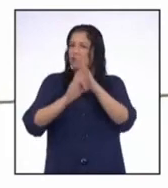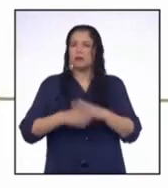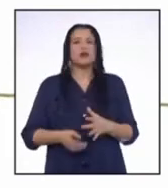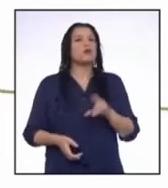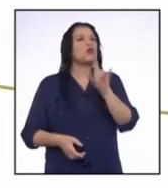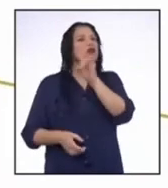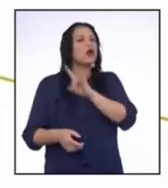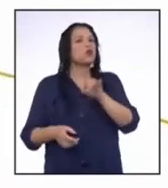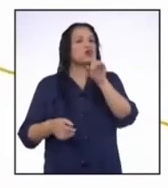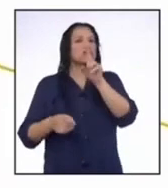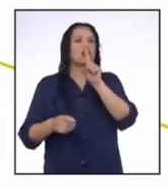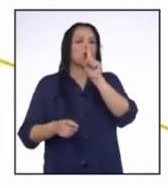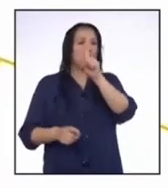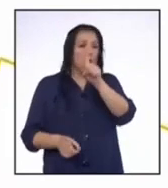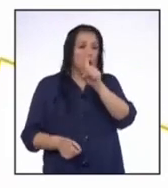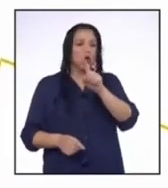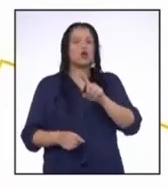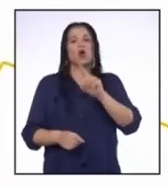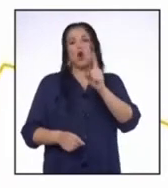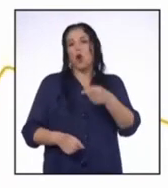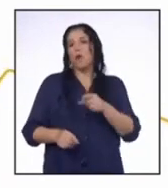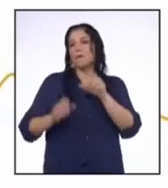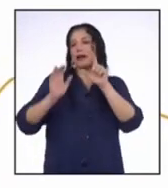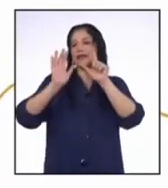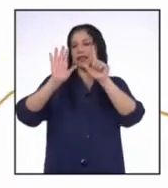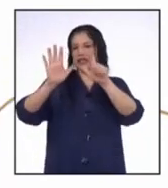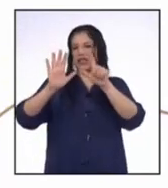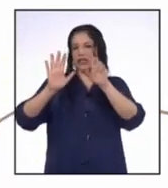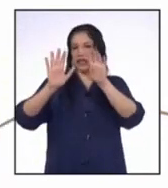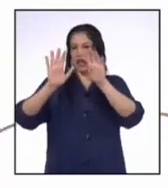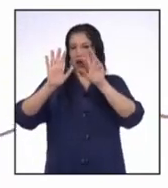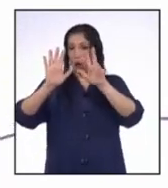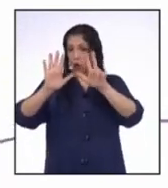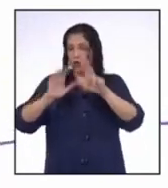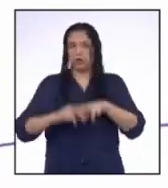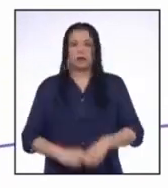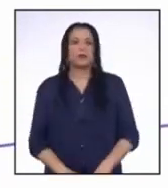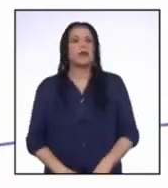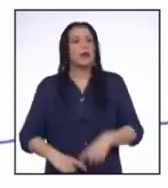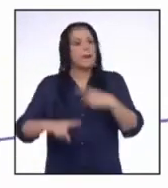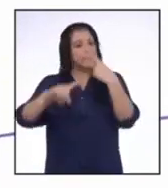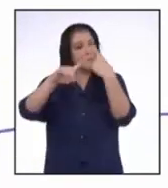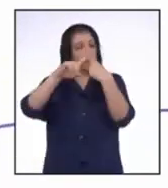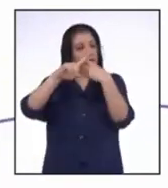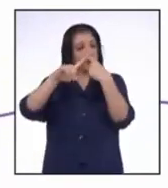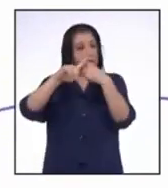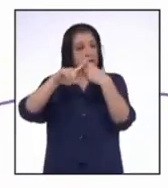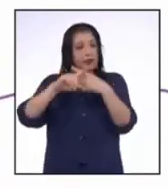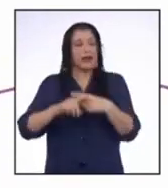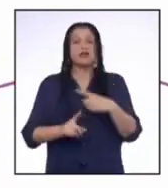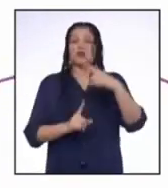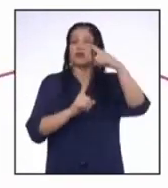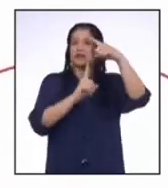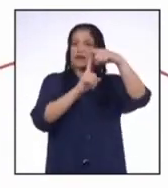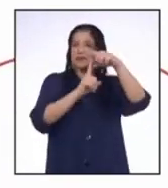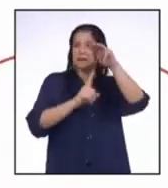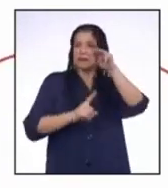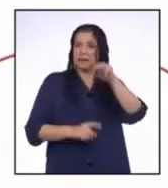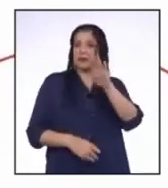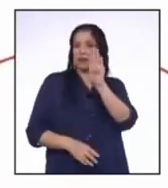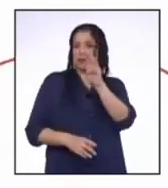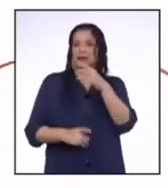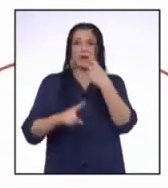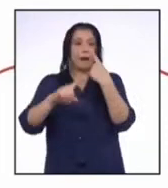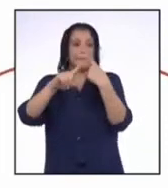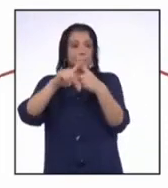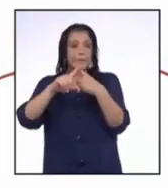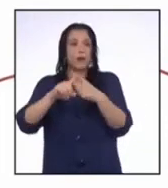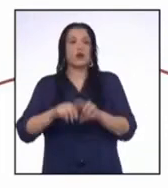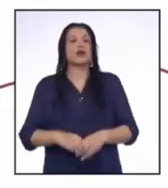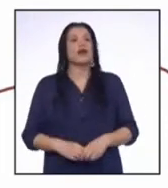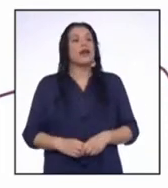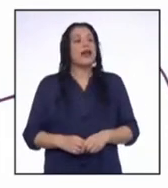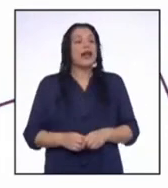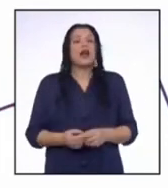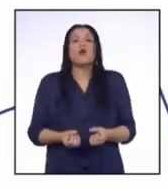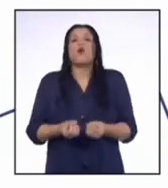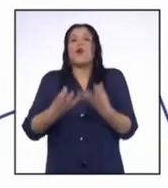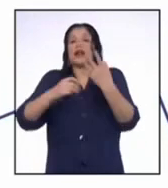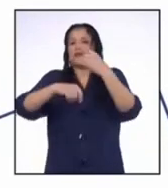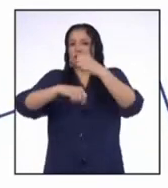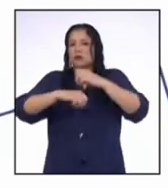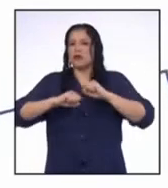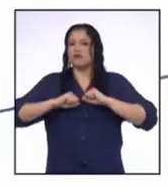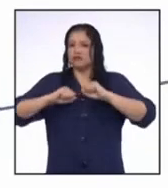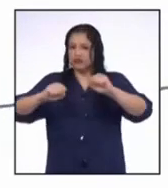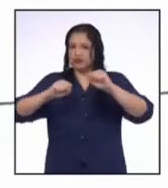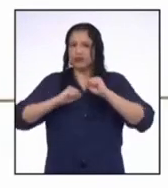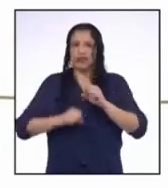el valor de 1,78 décimos. Multiplicando el valor de la tasa metabólica basal por el valor de nivel de actividad,